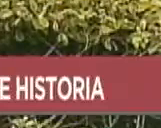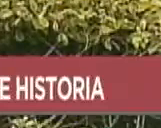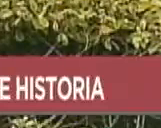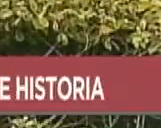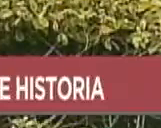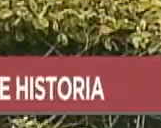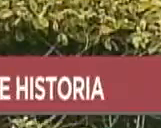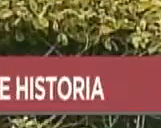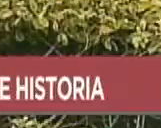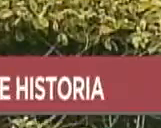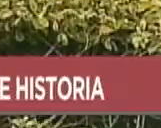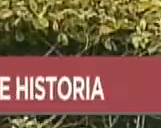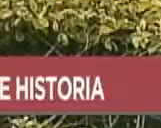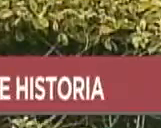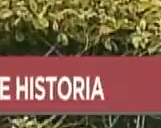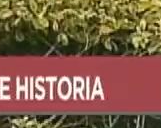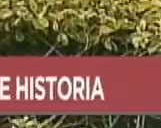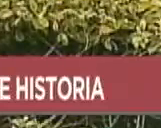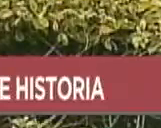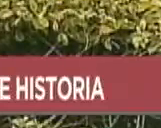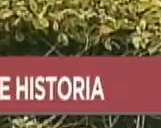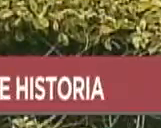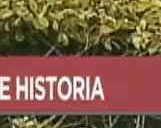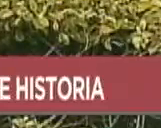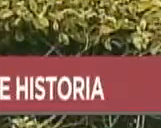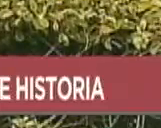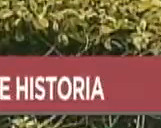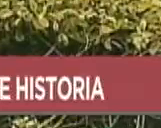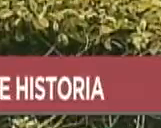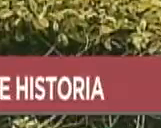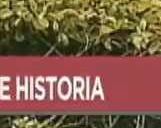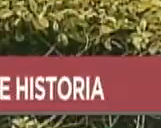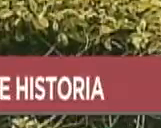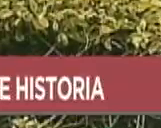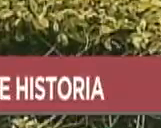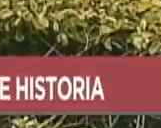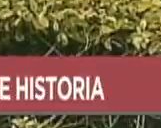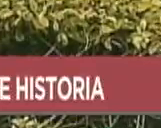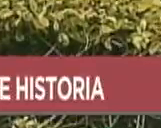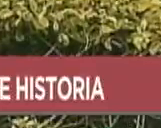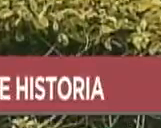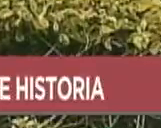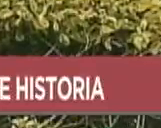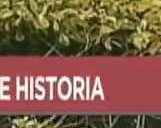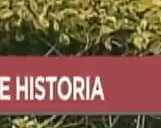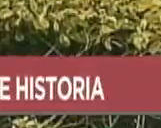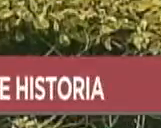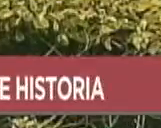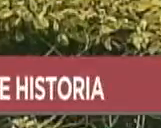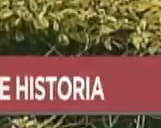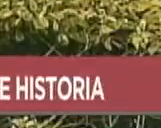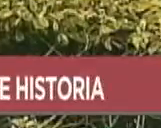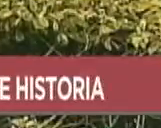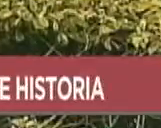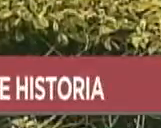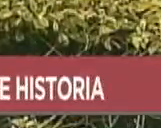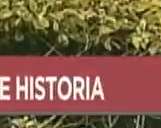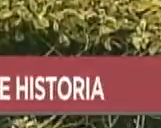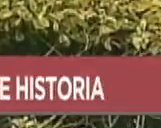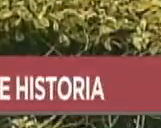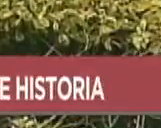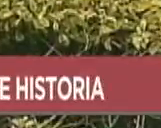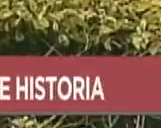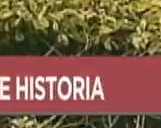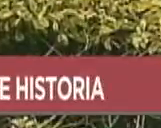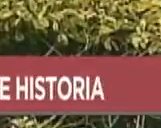periodista curioso que eres puedes aprovechar la oportunidad de conversar con estos historiadores de distintas latitudes de distintas partes de